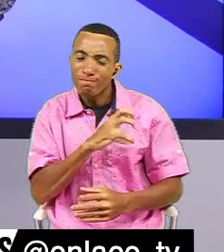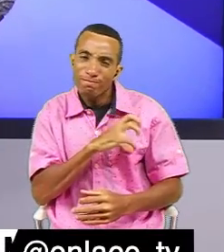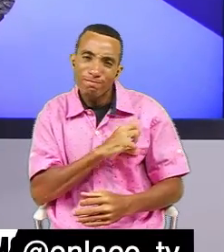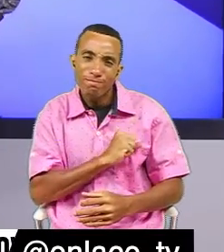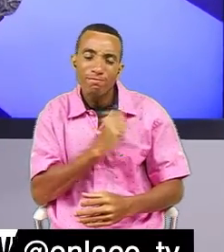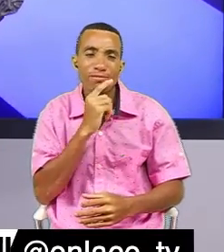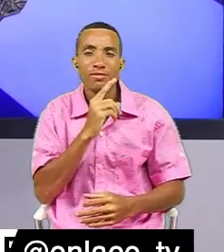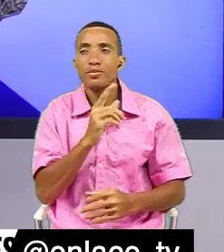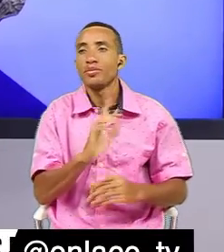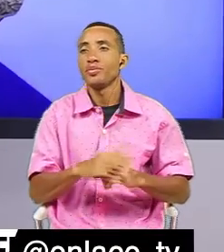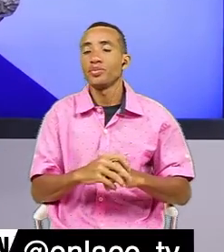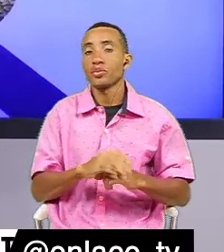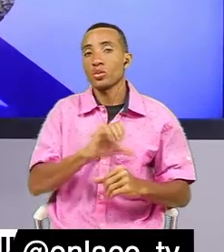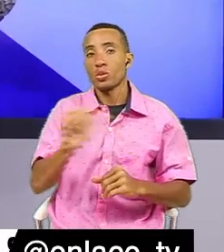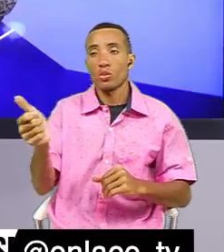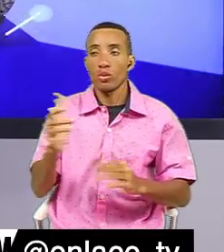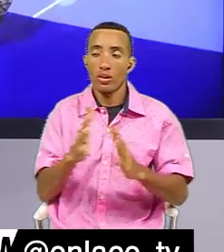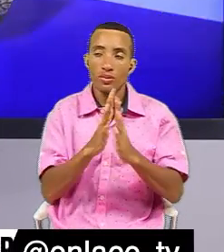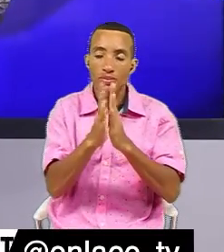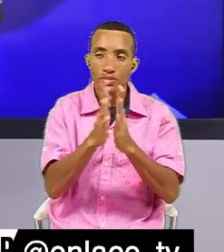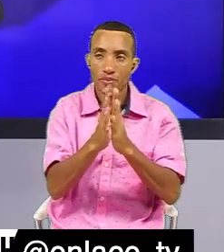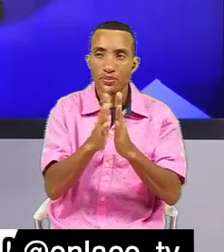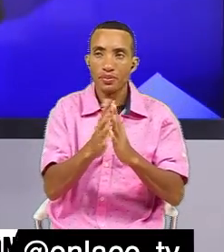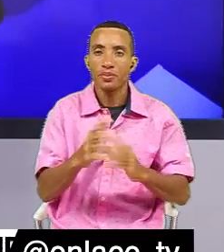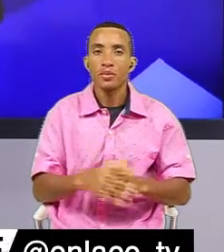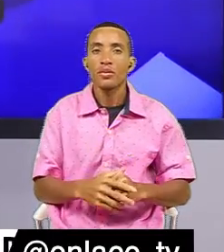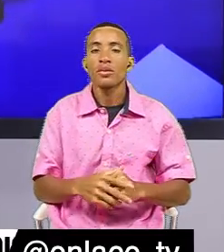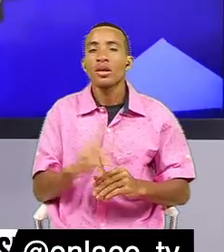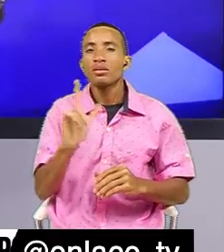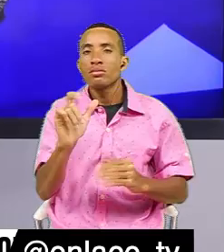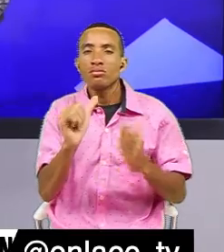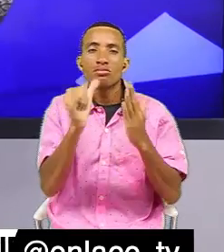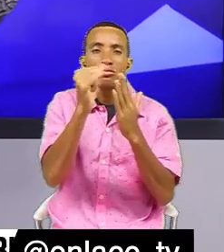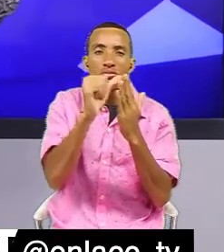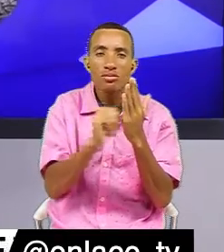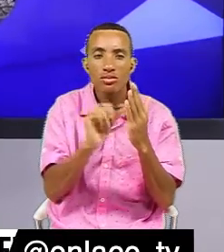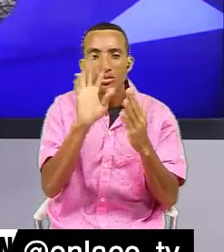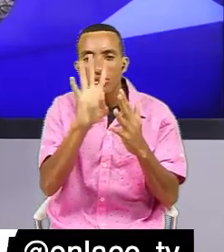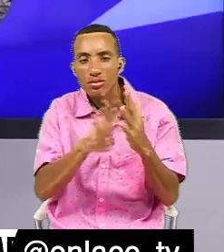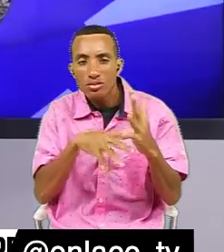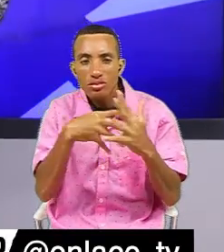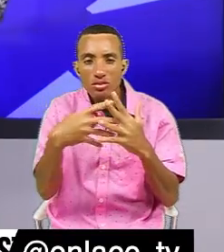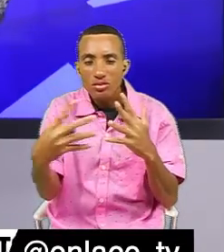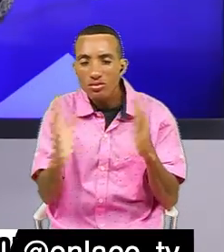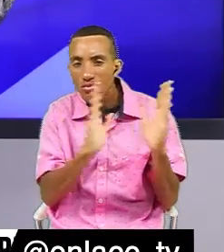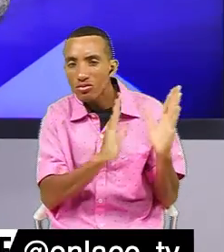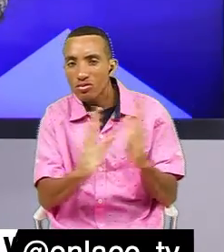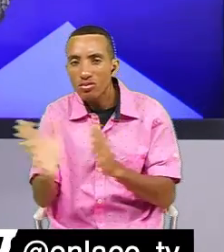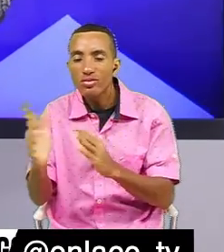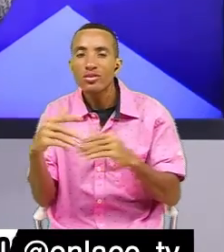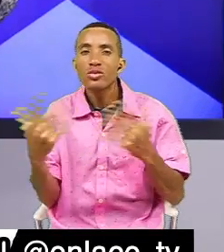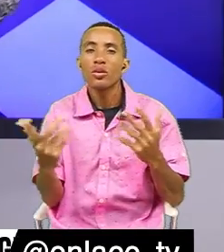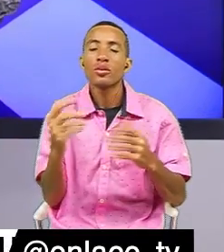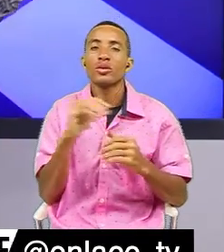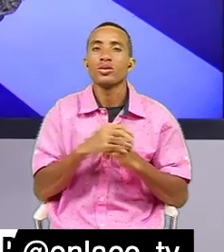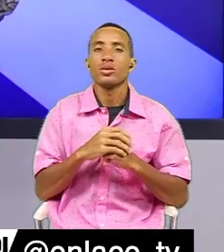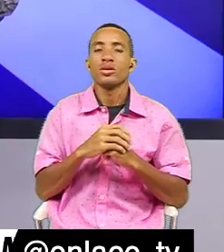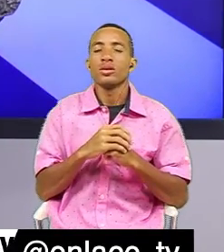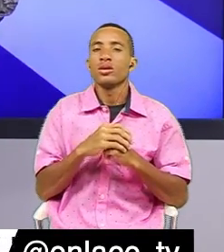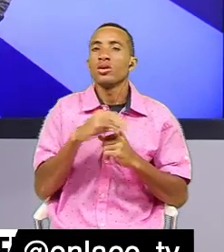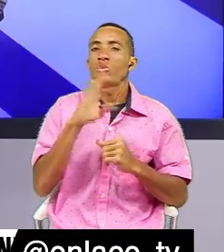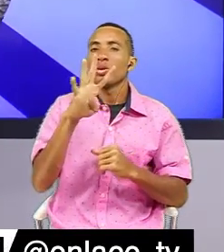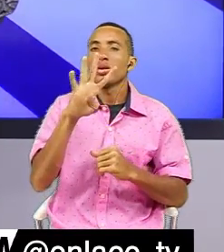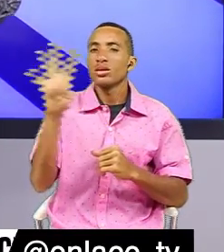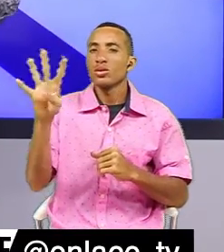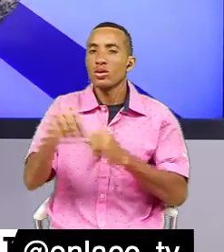decisión. Y en otras noticias les hablaremos sobre la agenda que tiene preparada la Organización Femenina Popular con ocasión a los 44 años